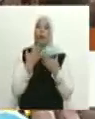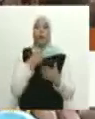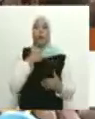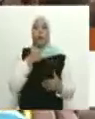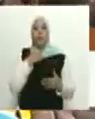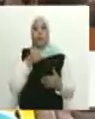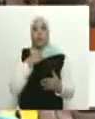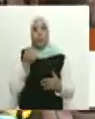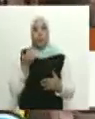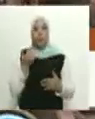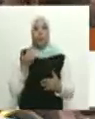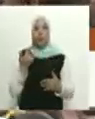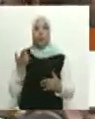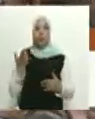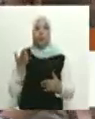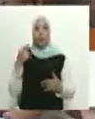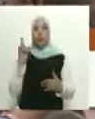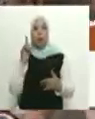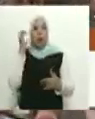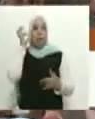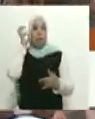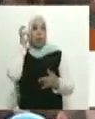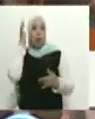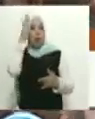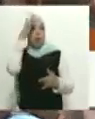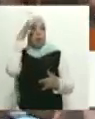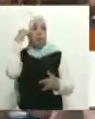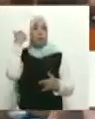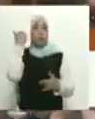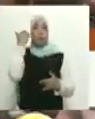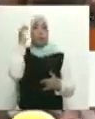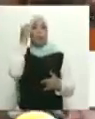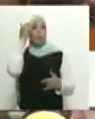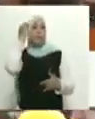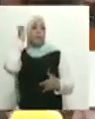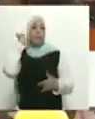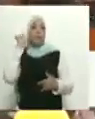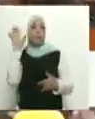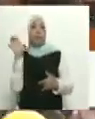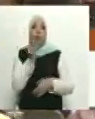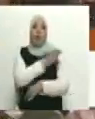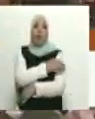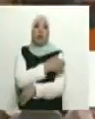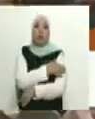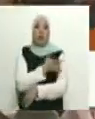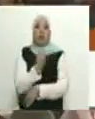ir por donde pasa la reina. Por ahí pasa todo el mundo, va.